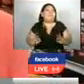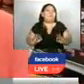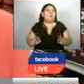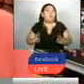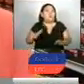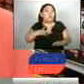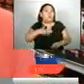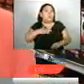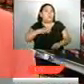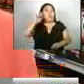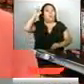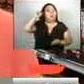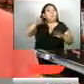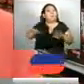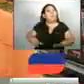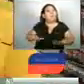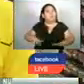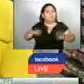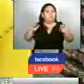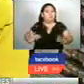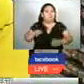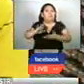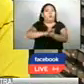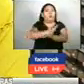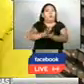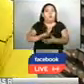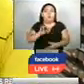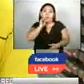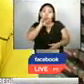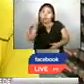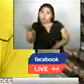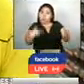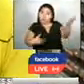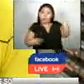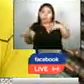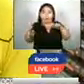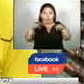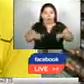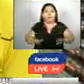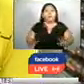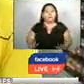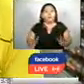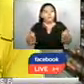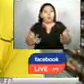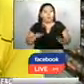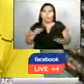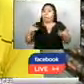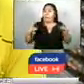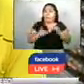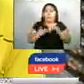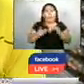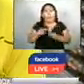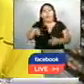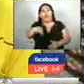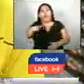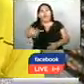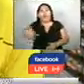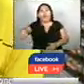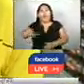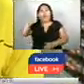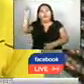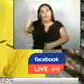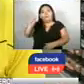pues tenemos un lugar donde podemos compartir. Sí, decirle a todos que se vengan para acá, que los precios y las ofertas siempre son las mismas que los otros